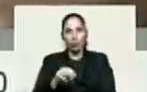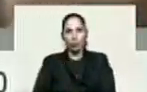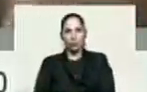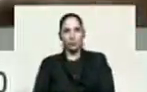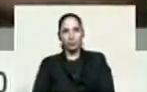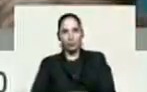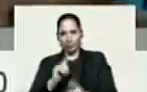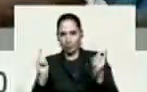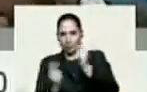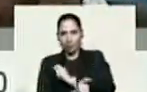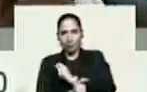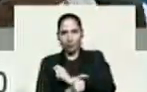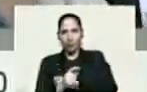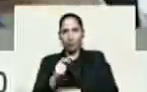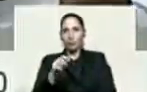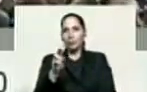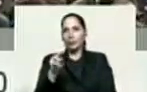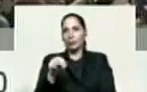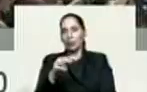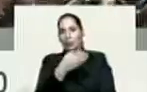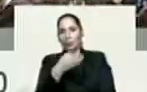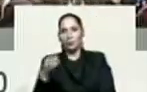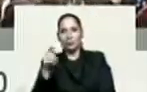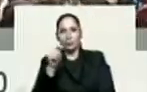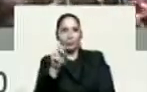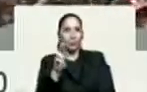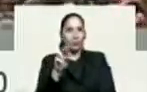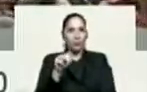Tic-tac lo cambiamos por tum-tum.